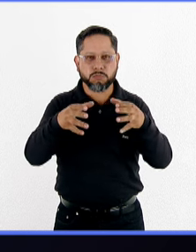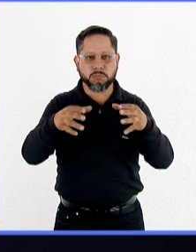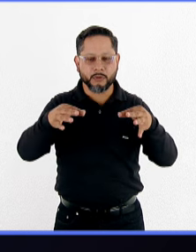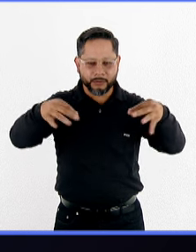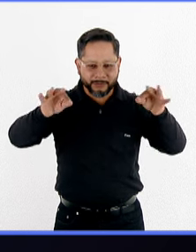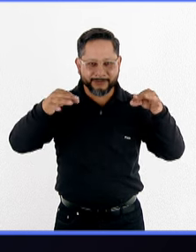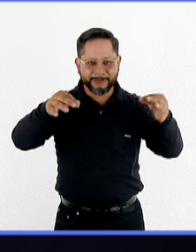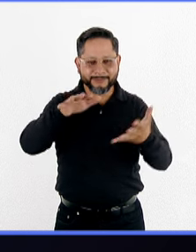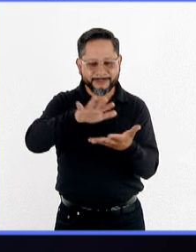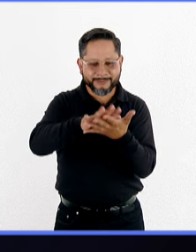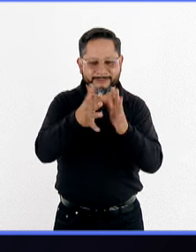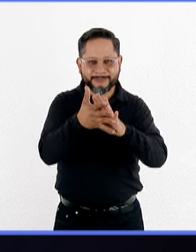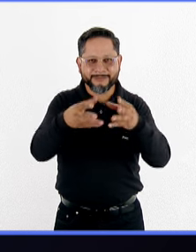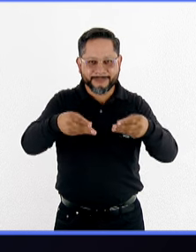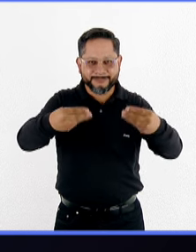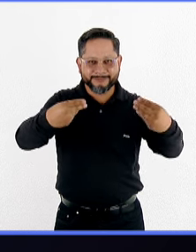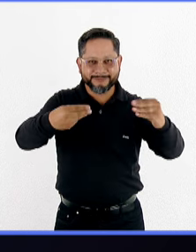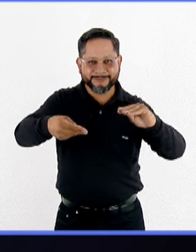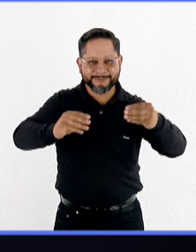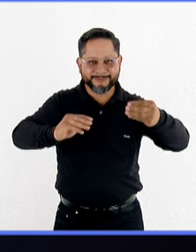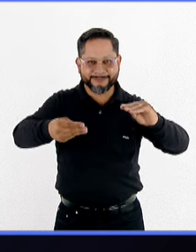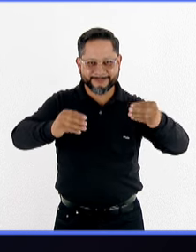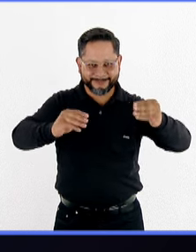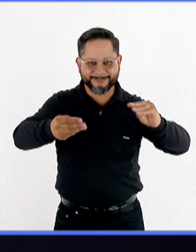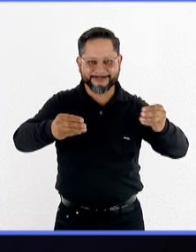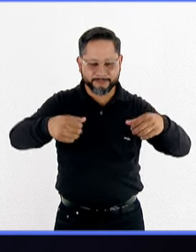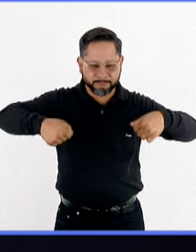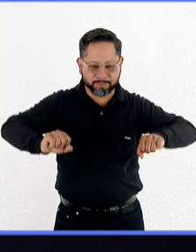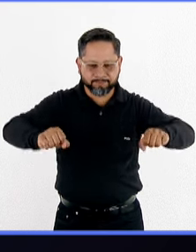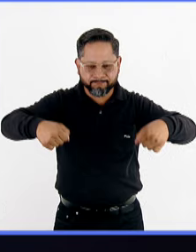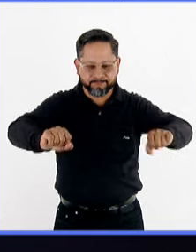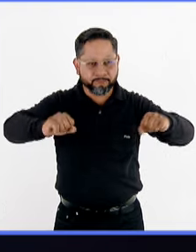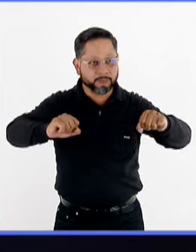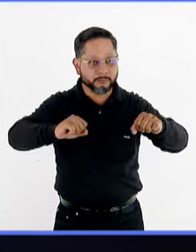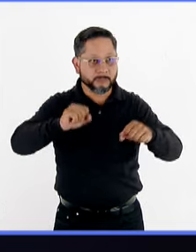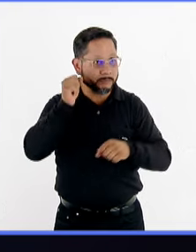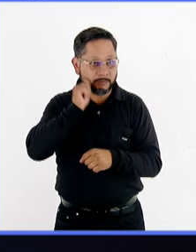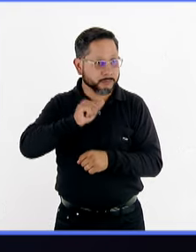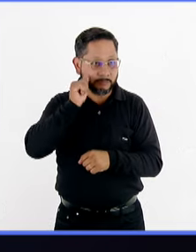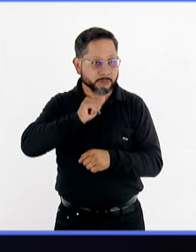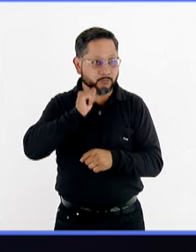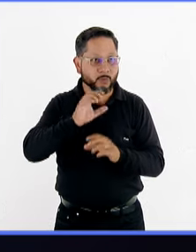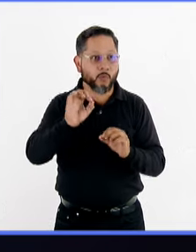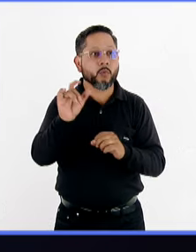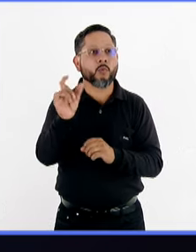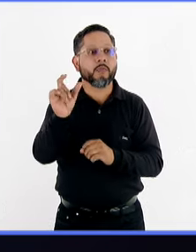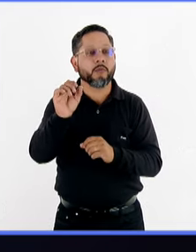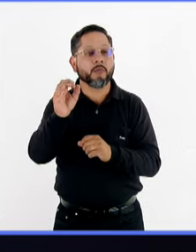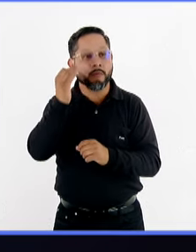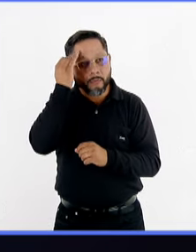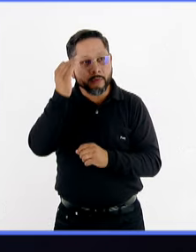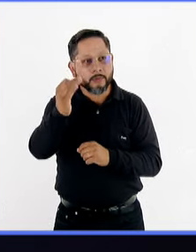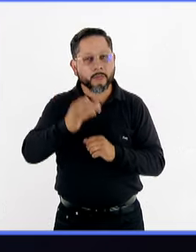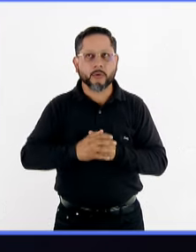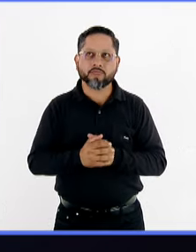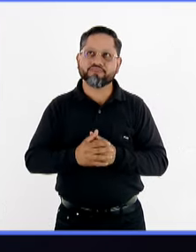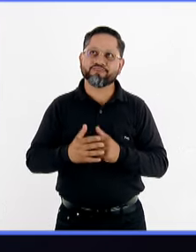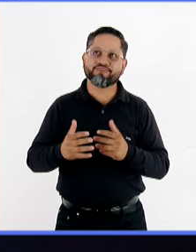tenemos buñuelos de viento, buñuelos de rodilla. Okay. ¿Pero de todo el año o de temporada también? A veces